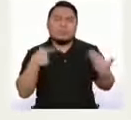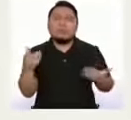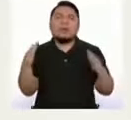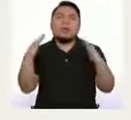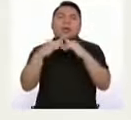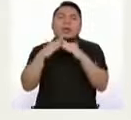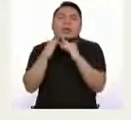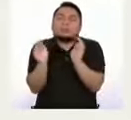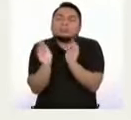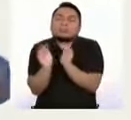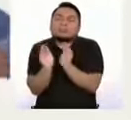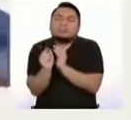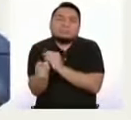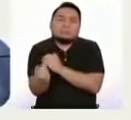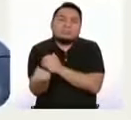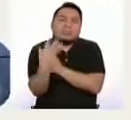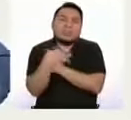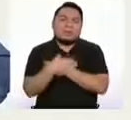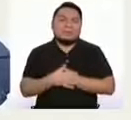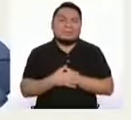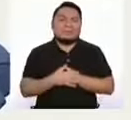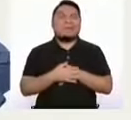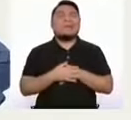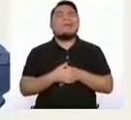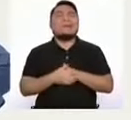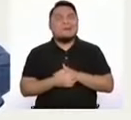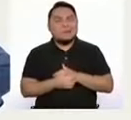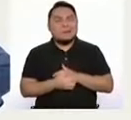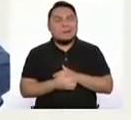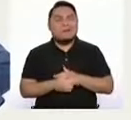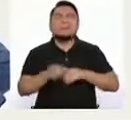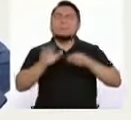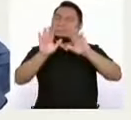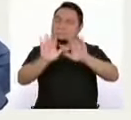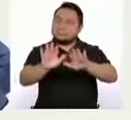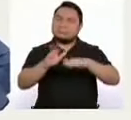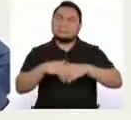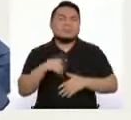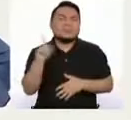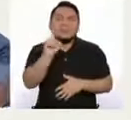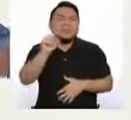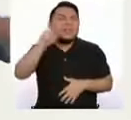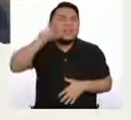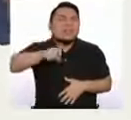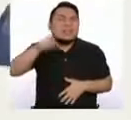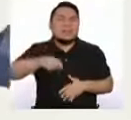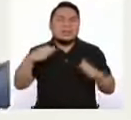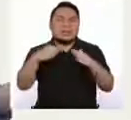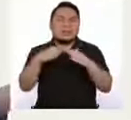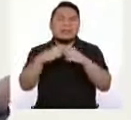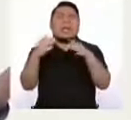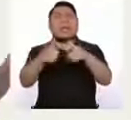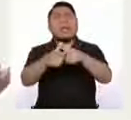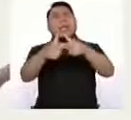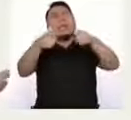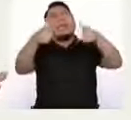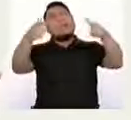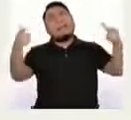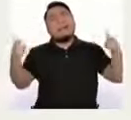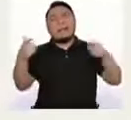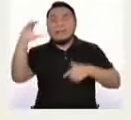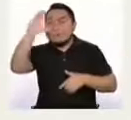es muy pequeña. Pero, ¿saben qué? No es necesario tener una casa grande para